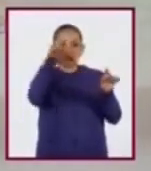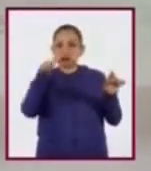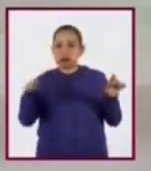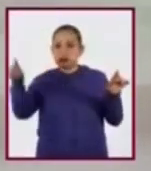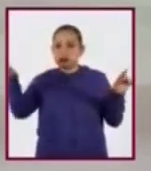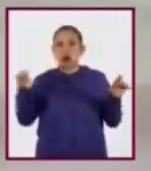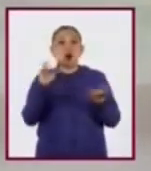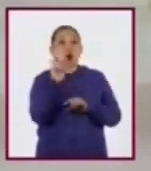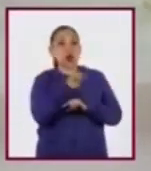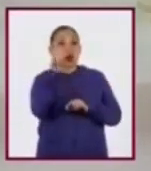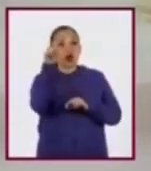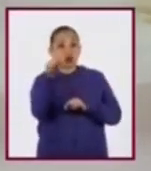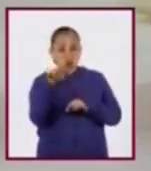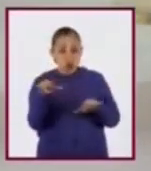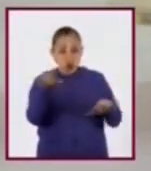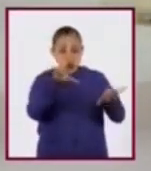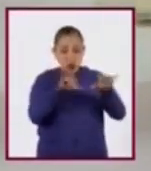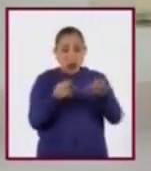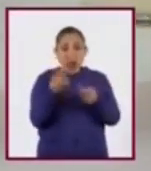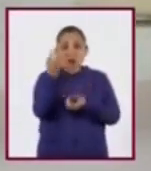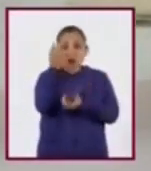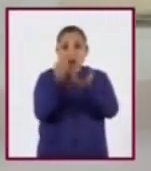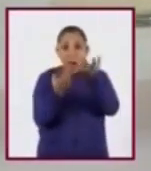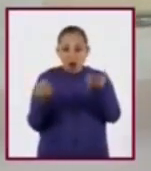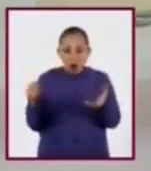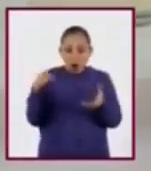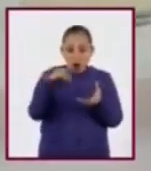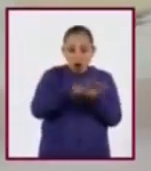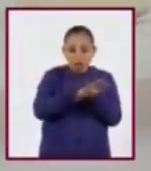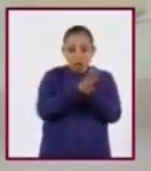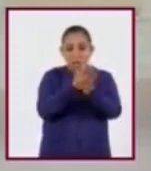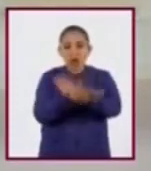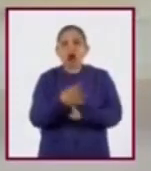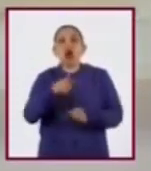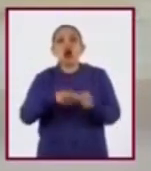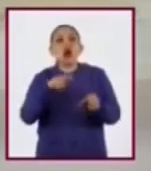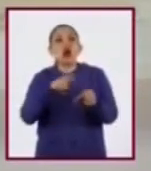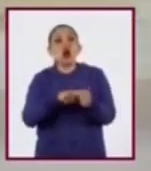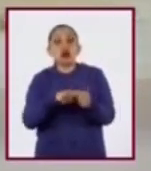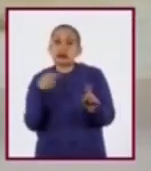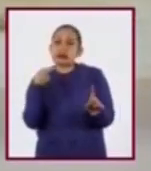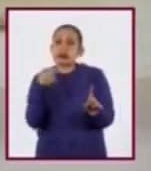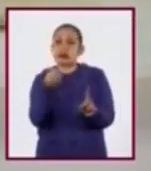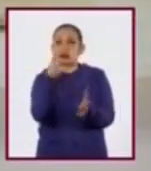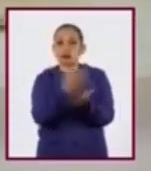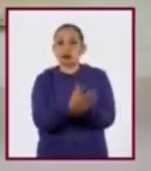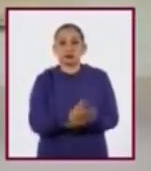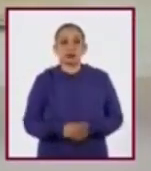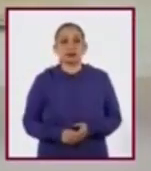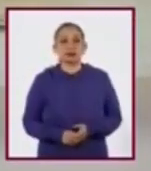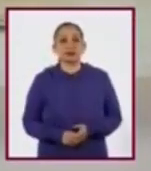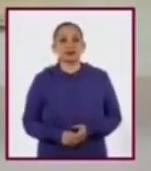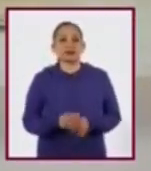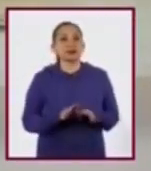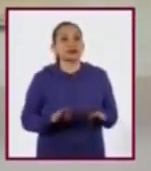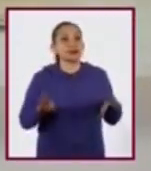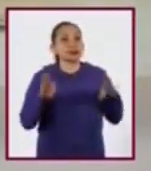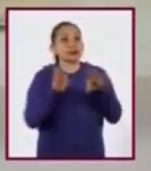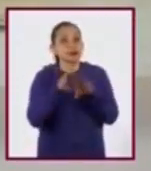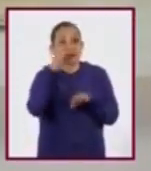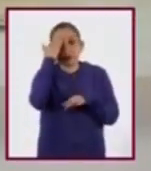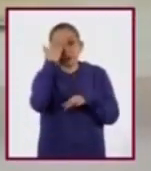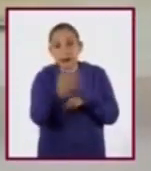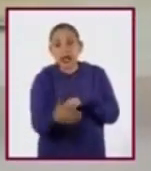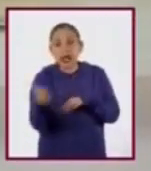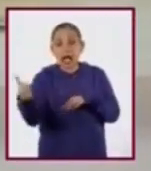al colocar el compuesto en la flama, toma una coloración específica. Es importante saber